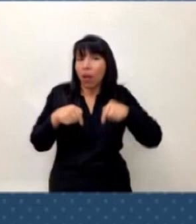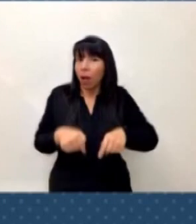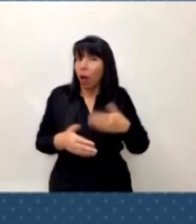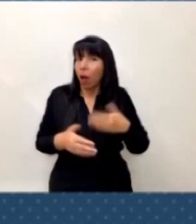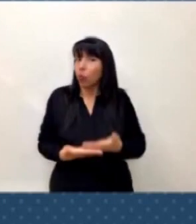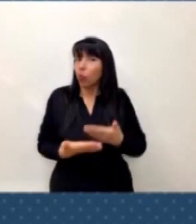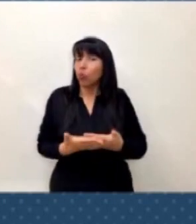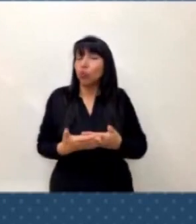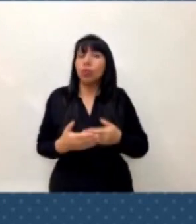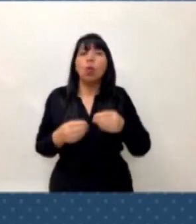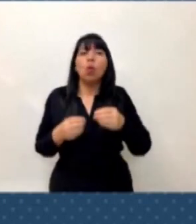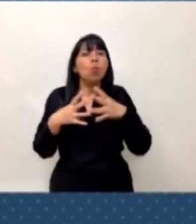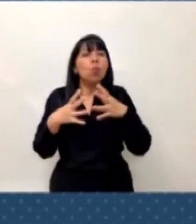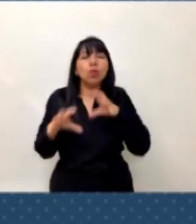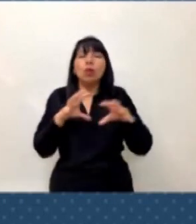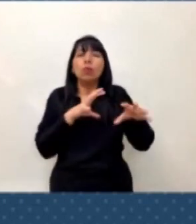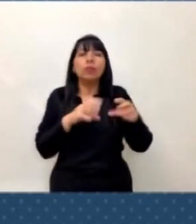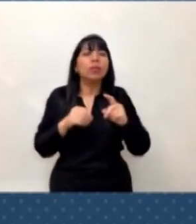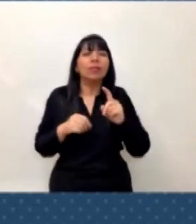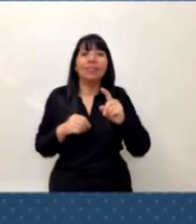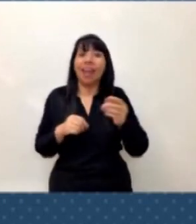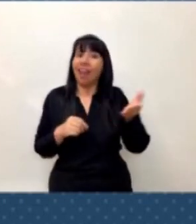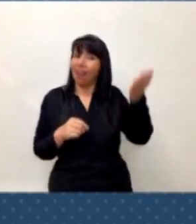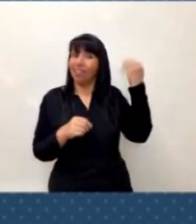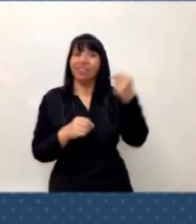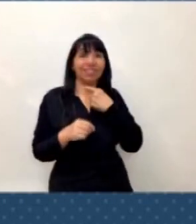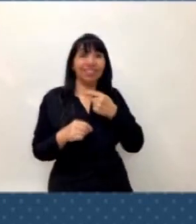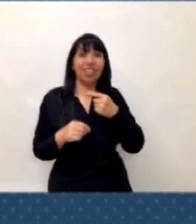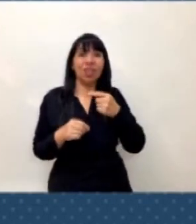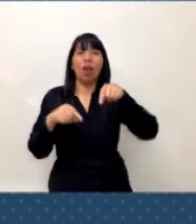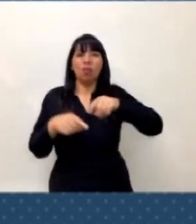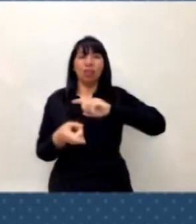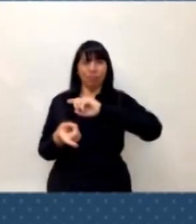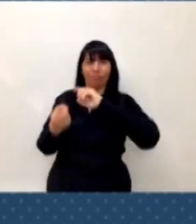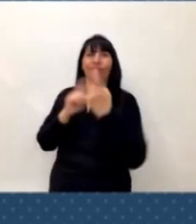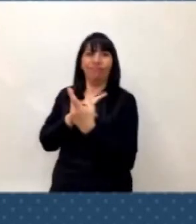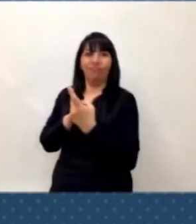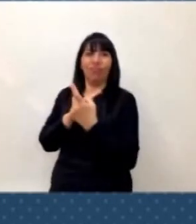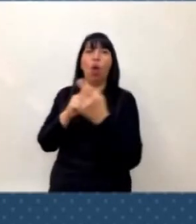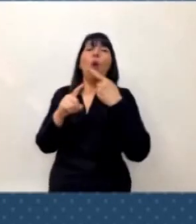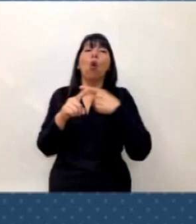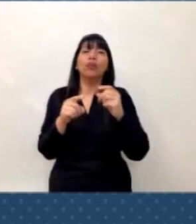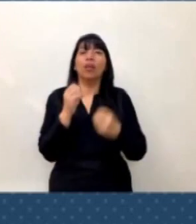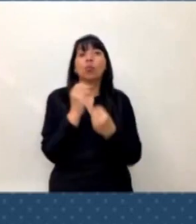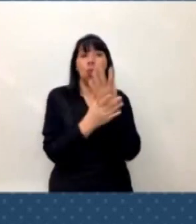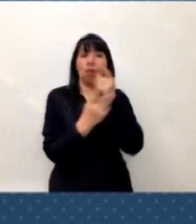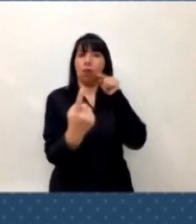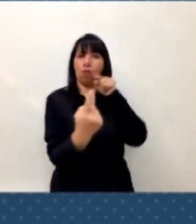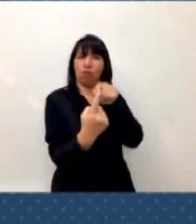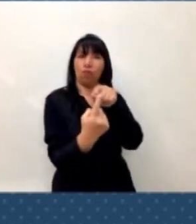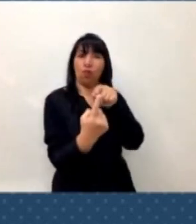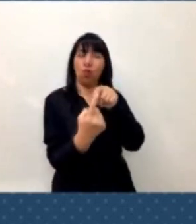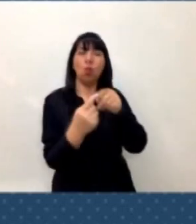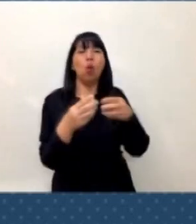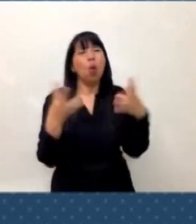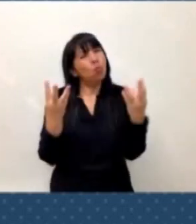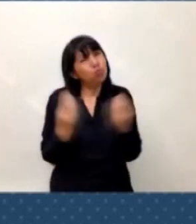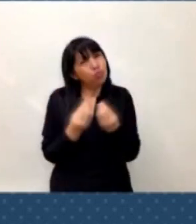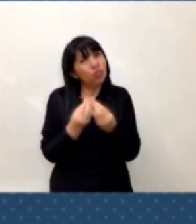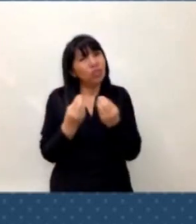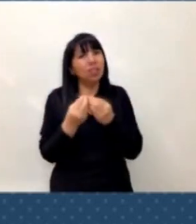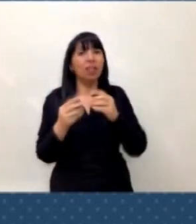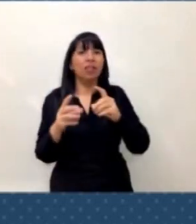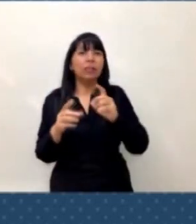históricas deberán reorientarse. Tendremos que volver a priorizarlas y repensarlas. Muchas de ellas, a lo menos, deberán